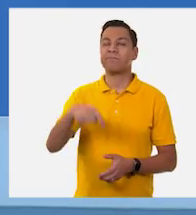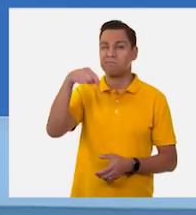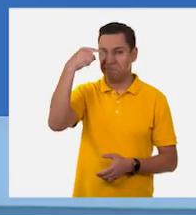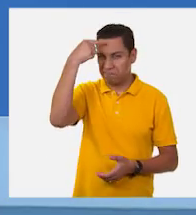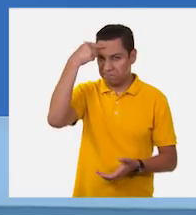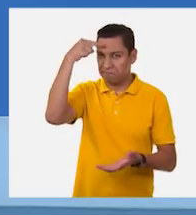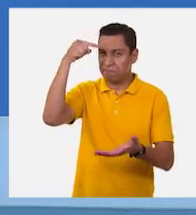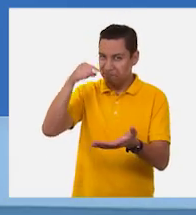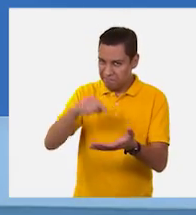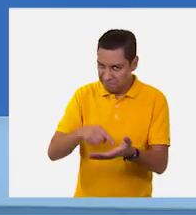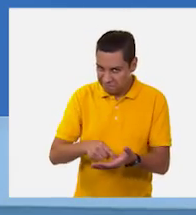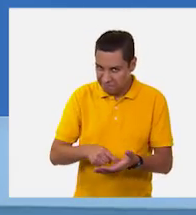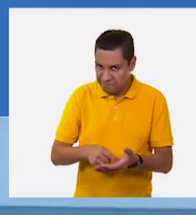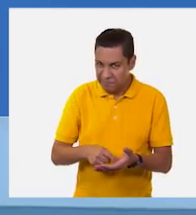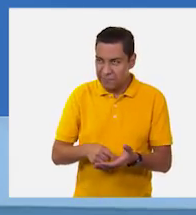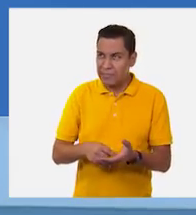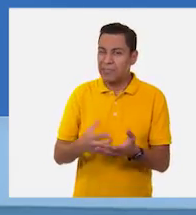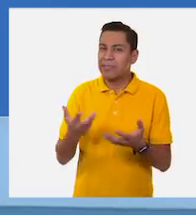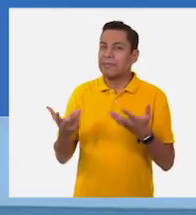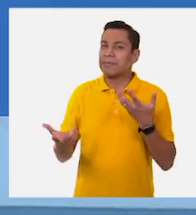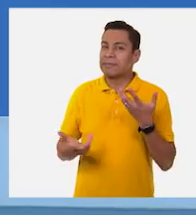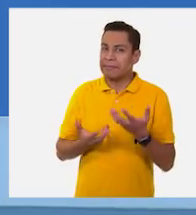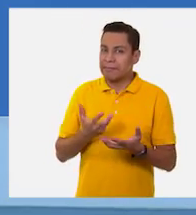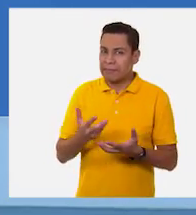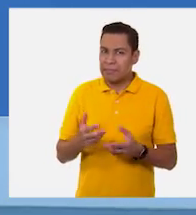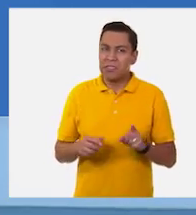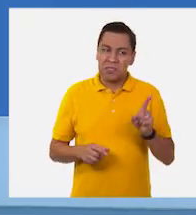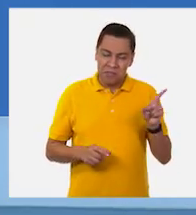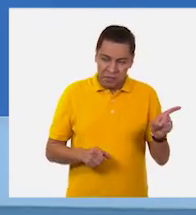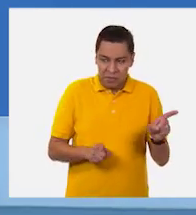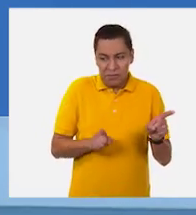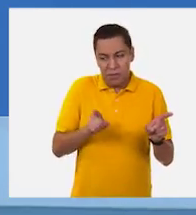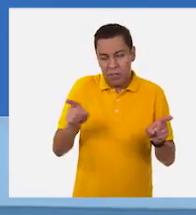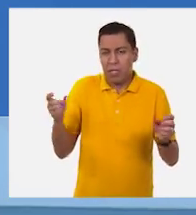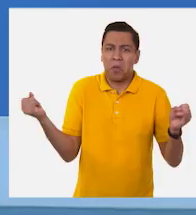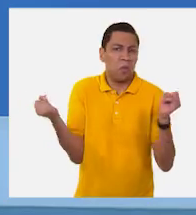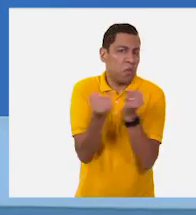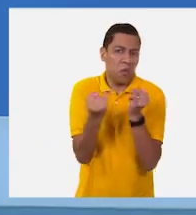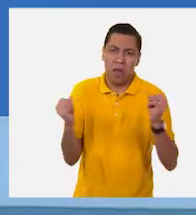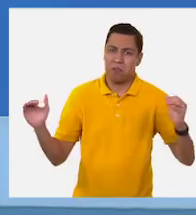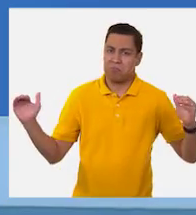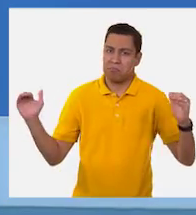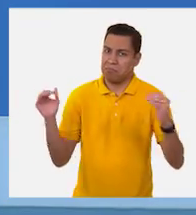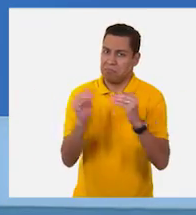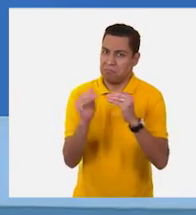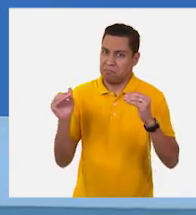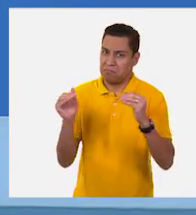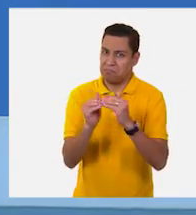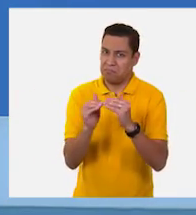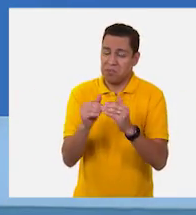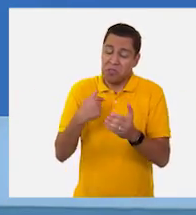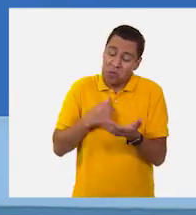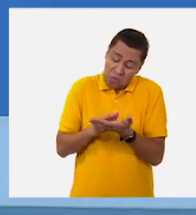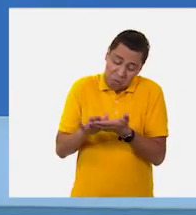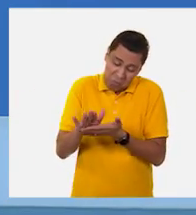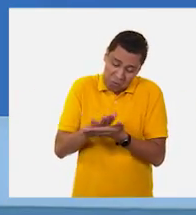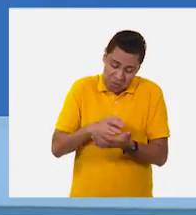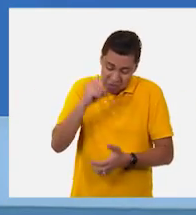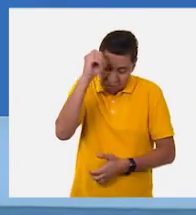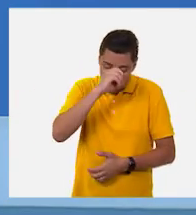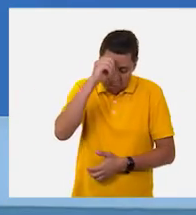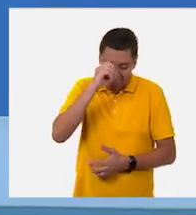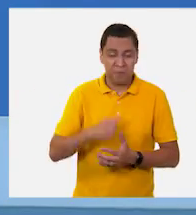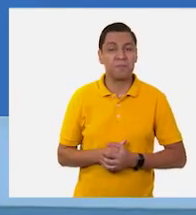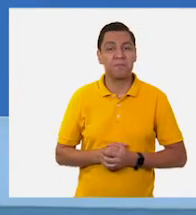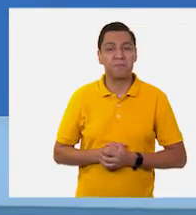creo que podemos decir que en ambas tiendas nos conviene comprar... Según mi humilde y genial